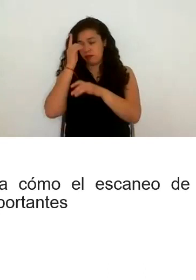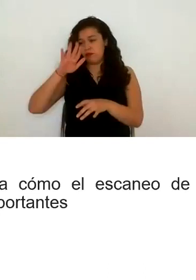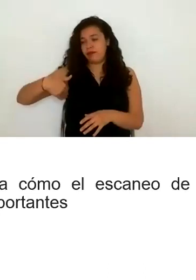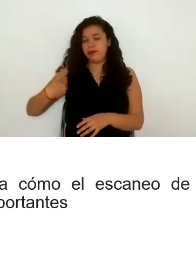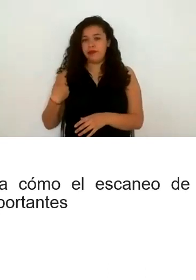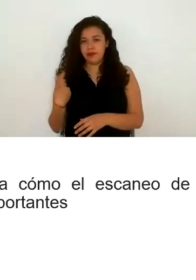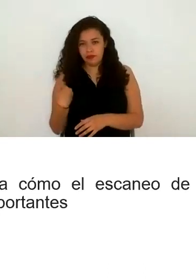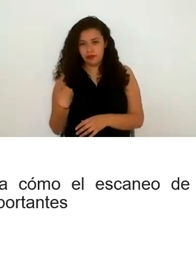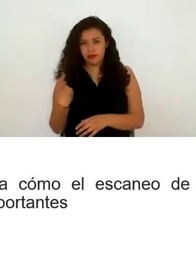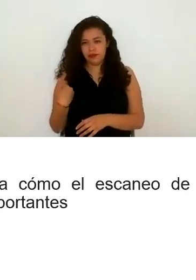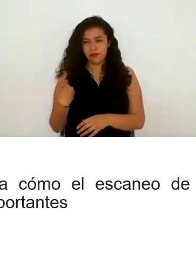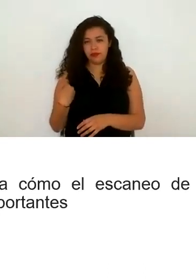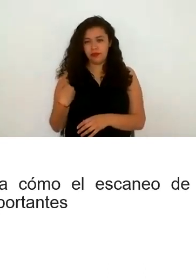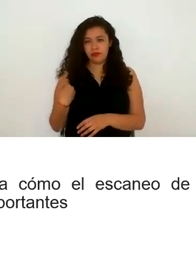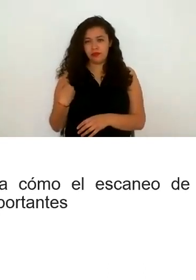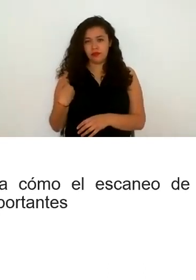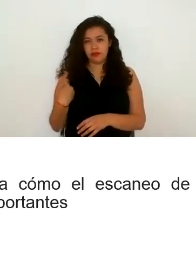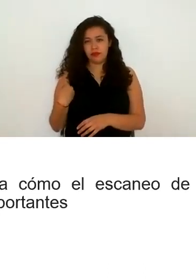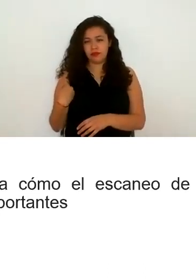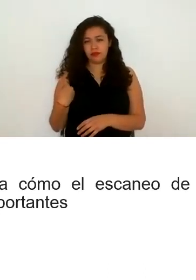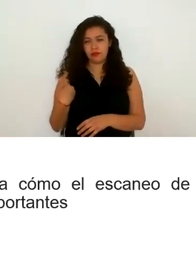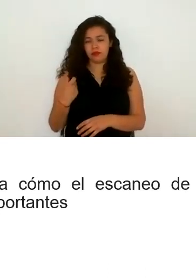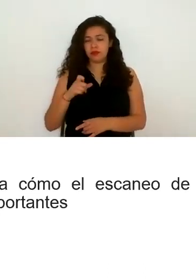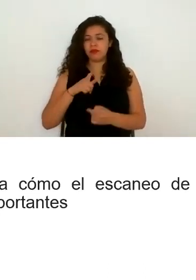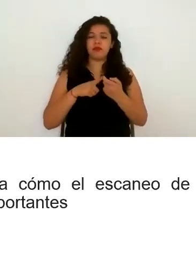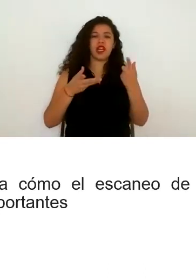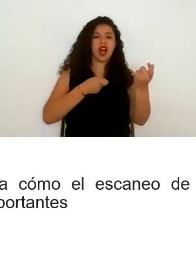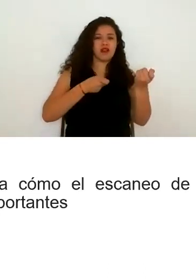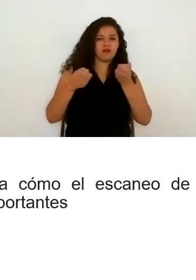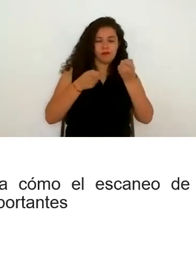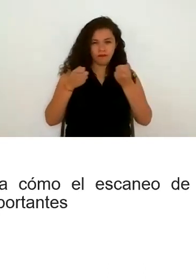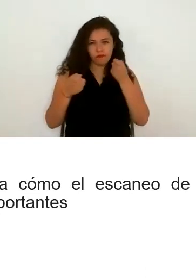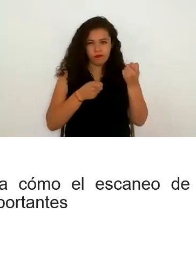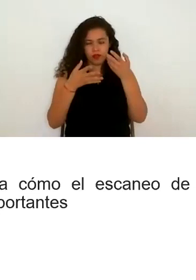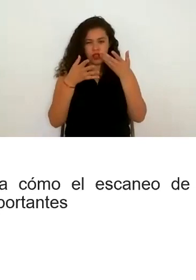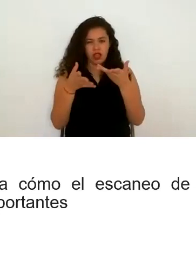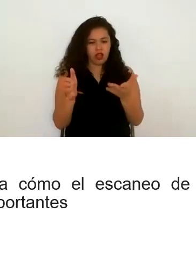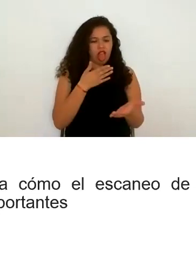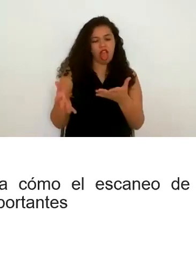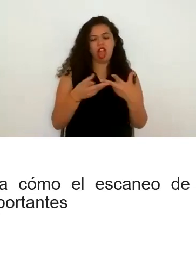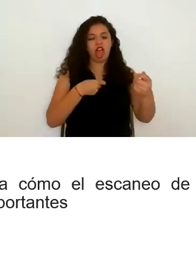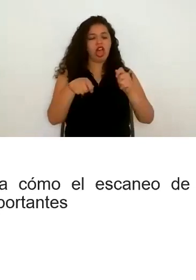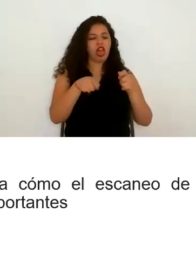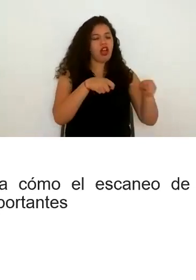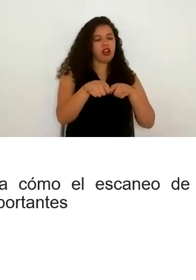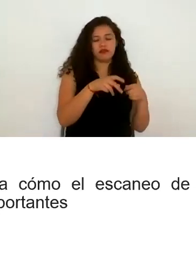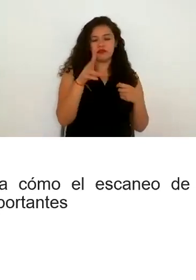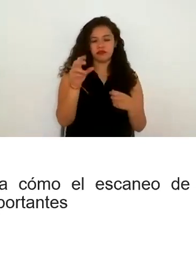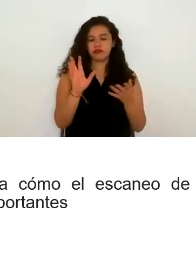Para conservarlos y evitar la manipulación de esos documentos físicos. Sobre